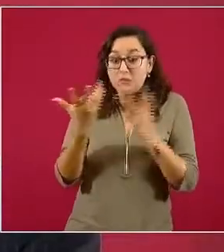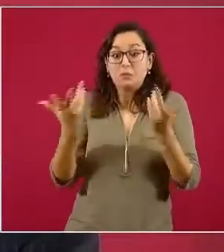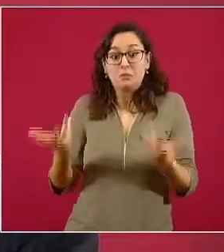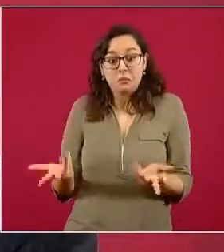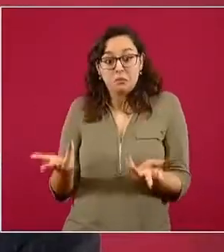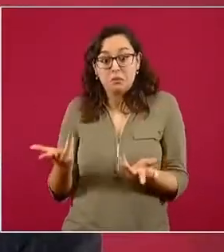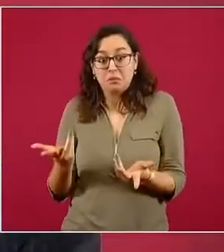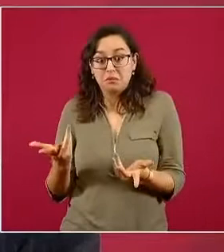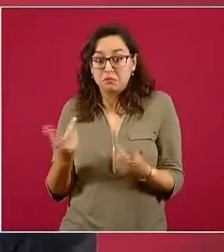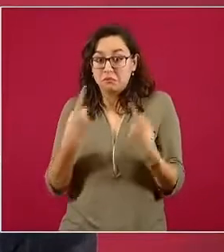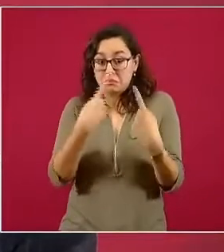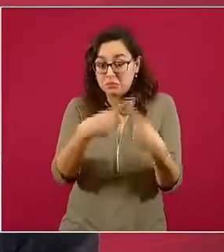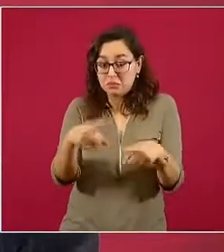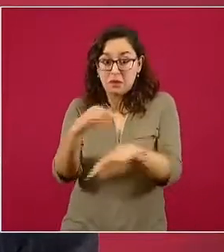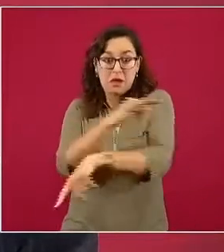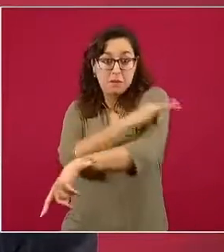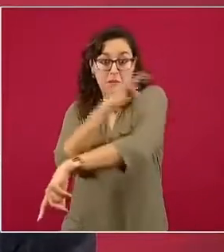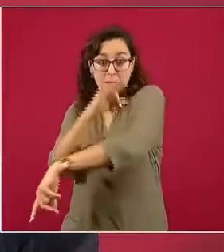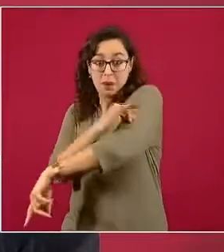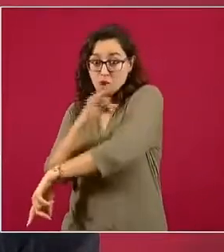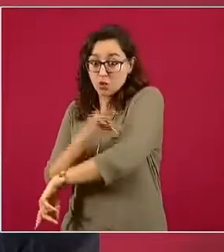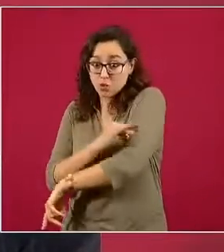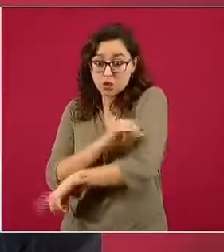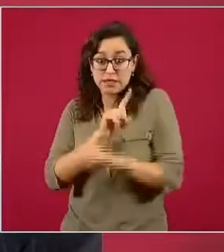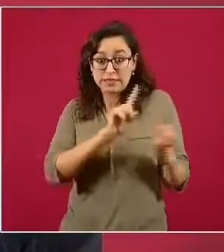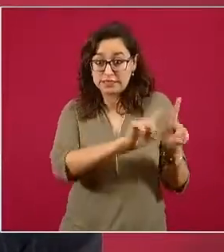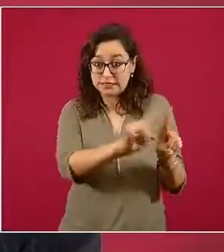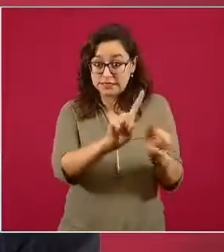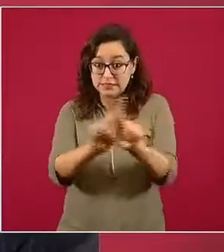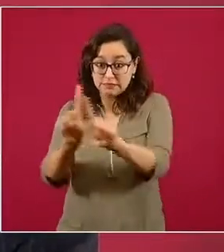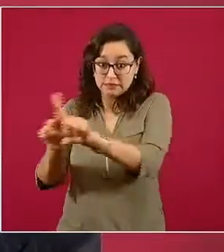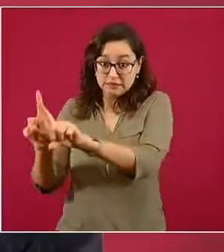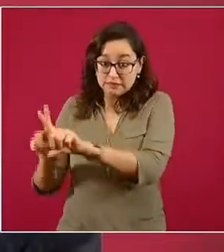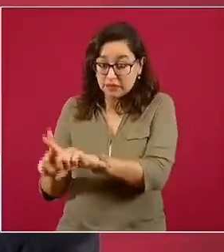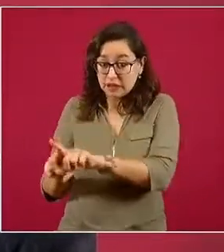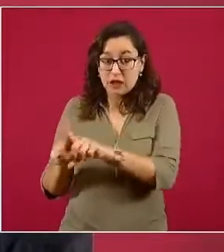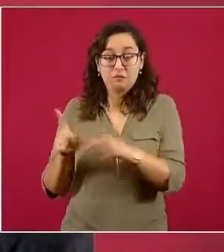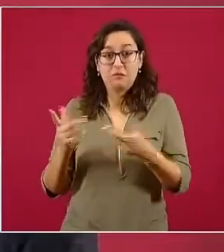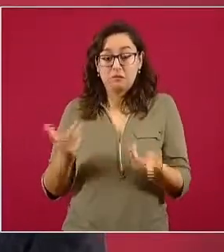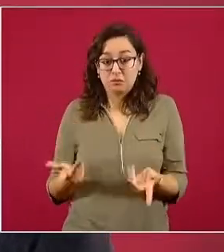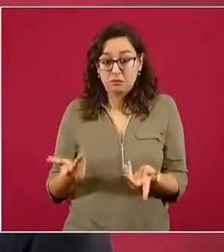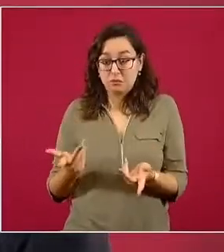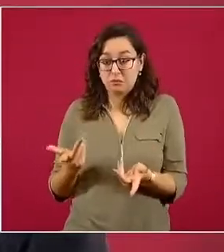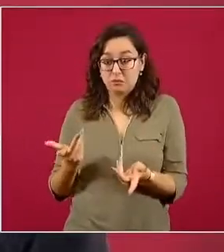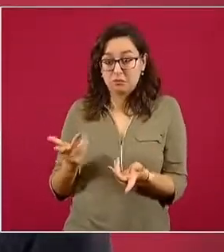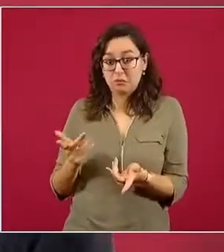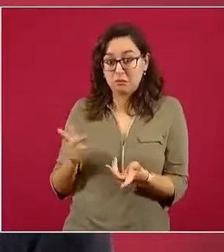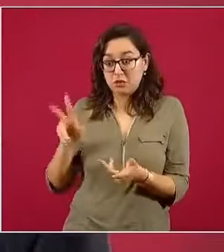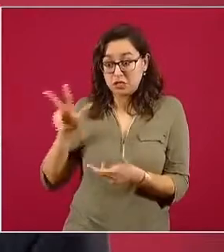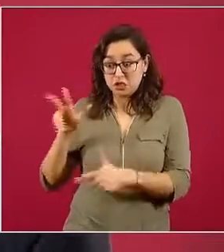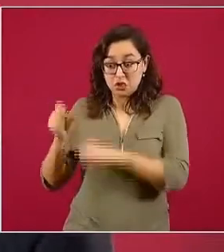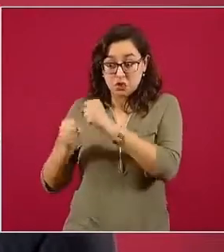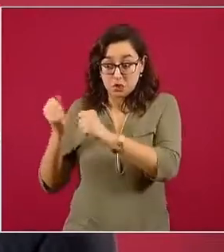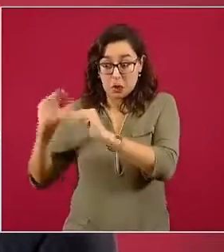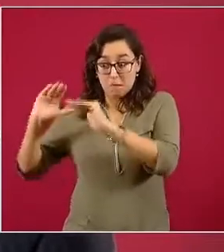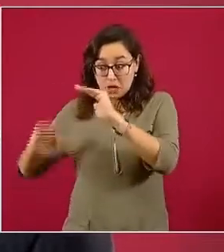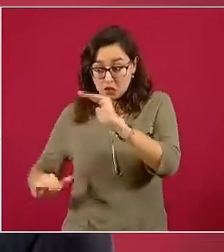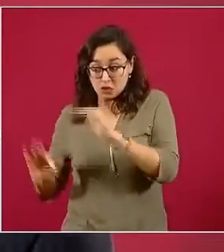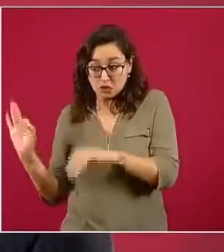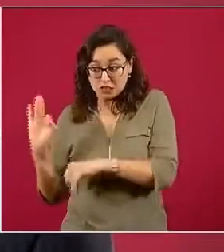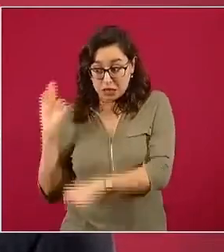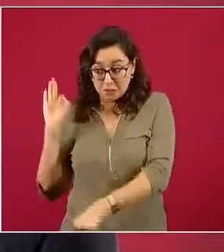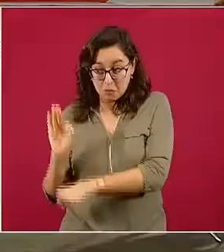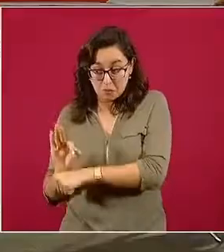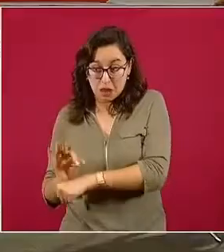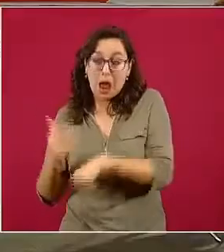eficacia de las distintas vacunas. No me estoy refiriendo exclusivamente en esto a Pfizer, en otros grupos poblacionales de